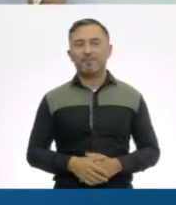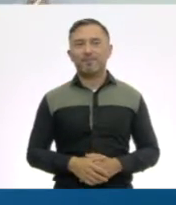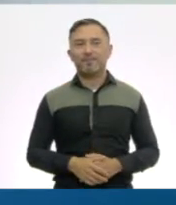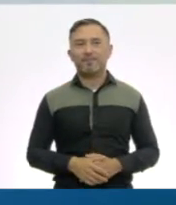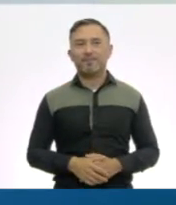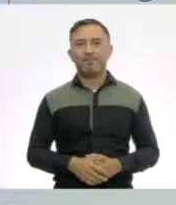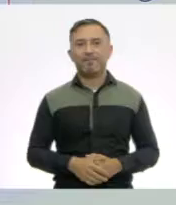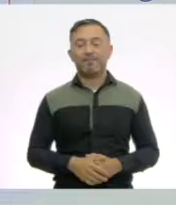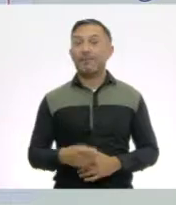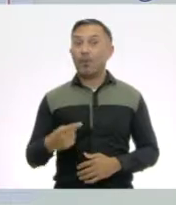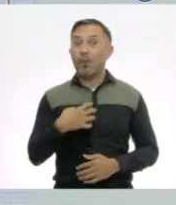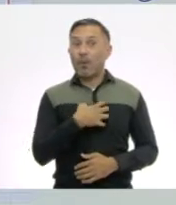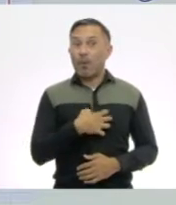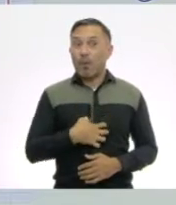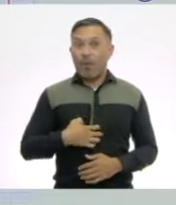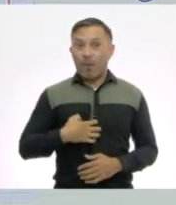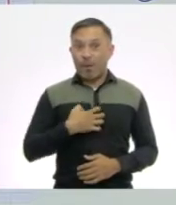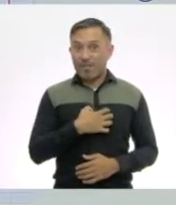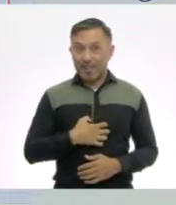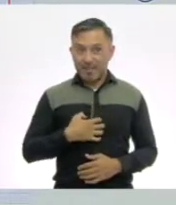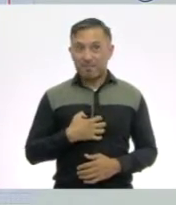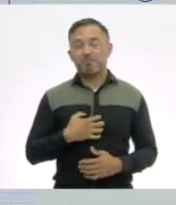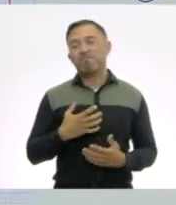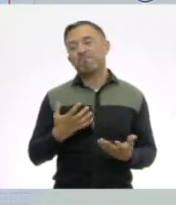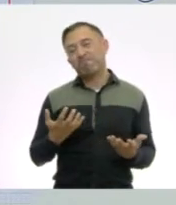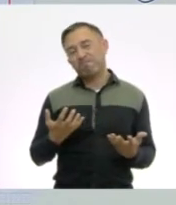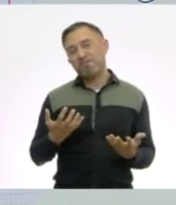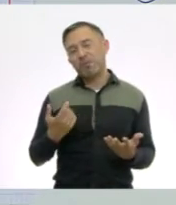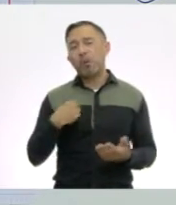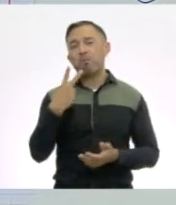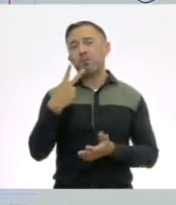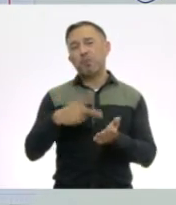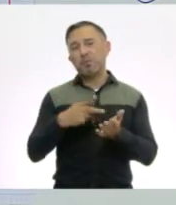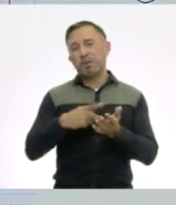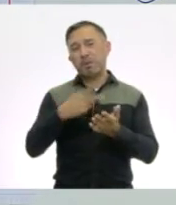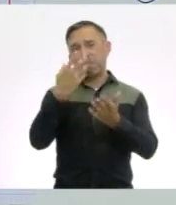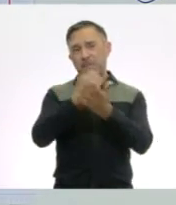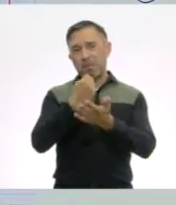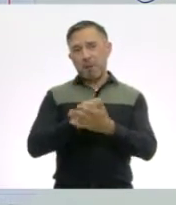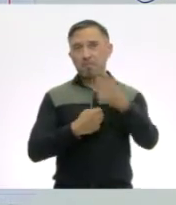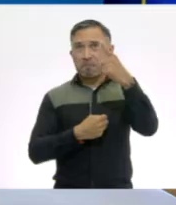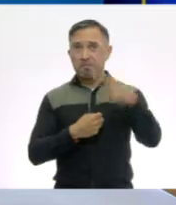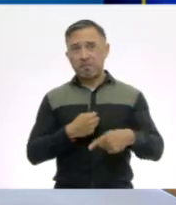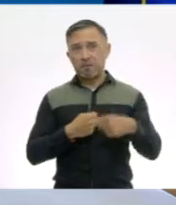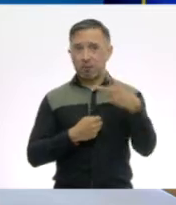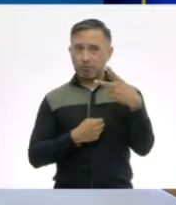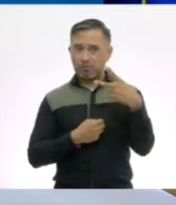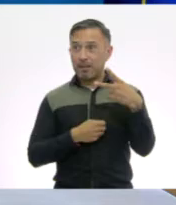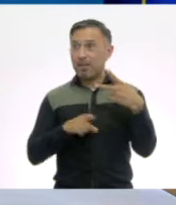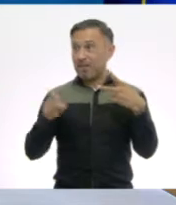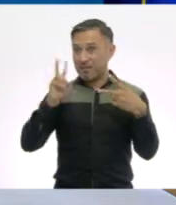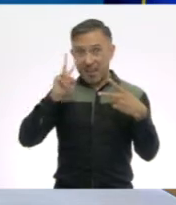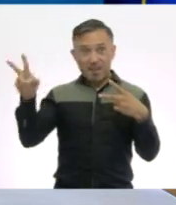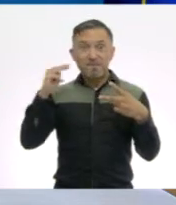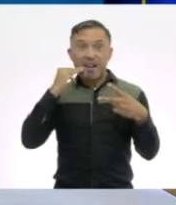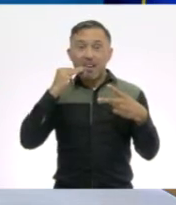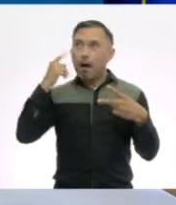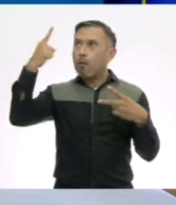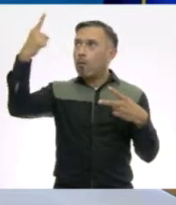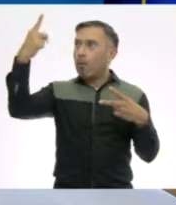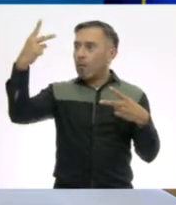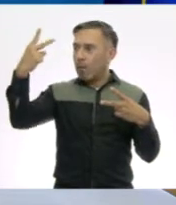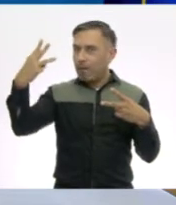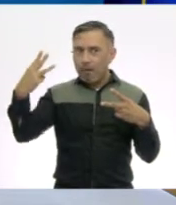Y aún con la emoción y todo, pues solamente yo gané 2 veces y María, ustedes están viendo ahí la tabla. 4.